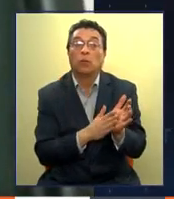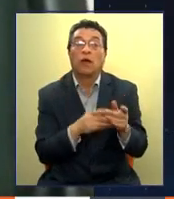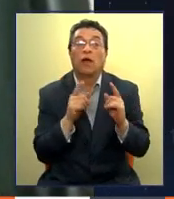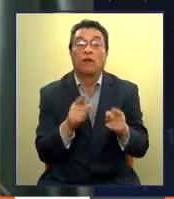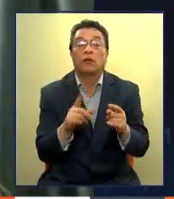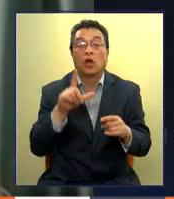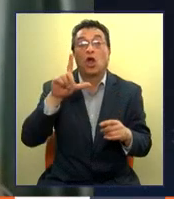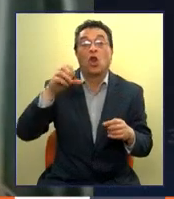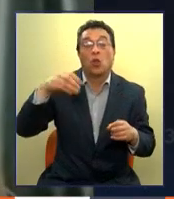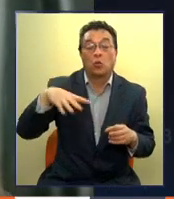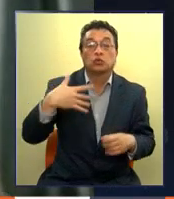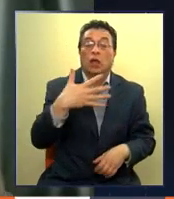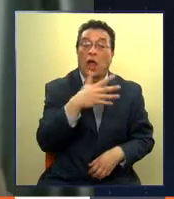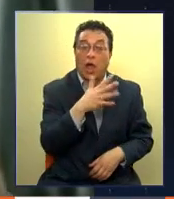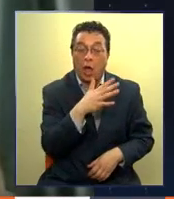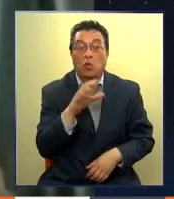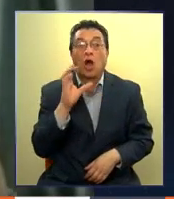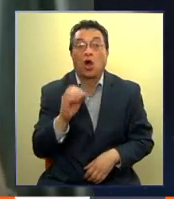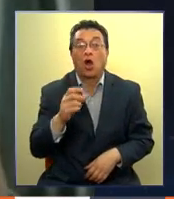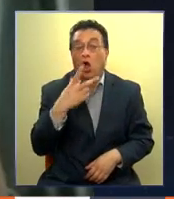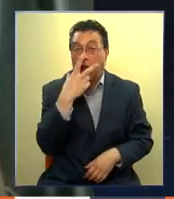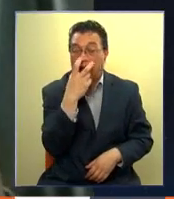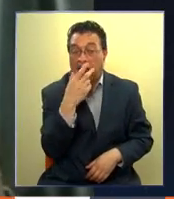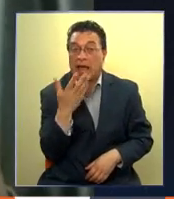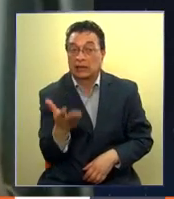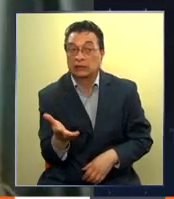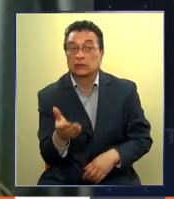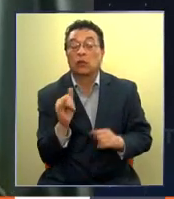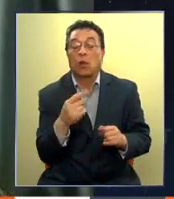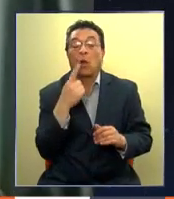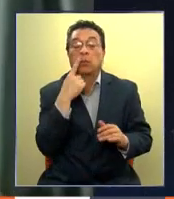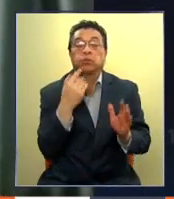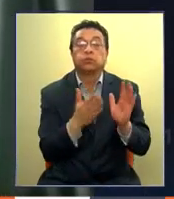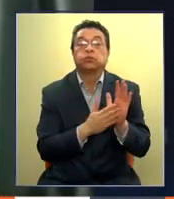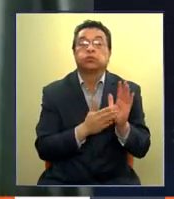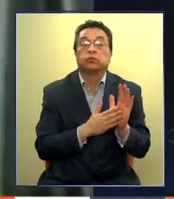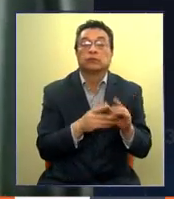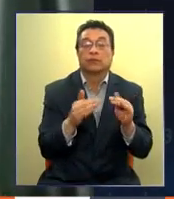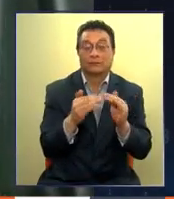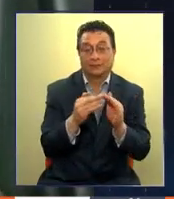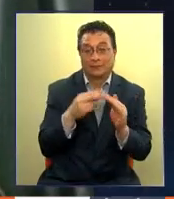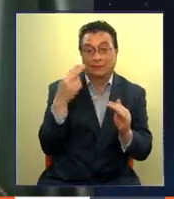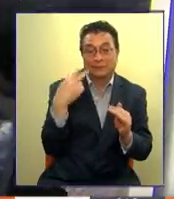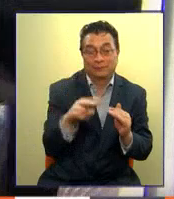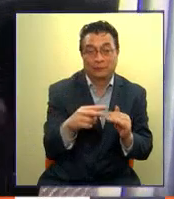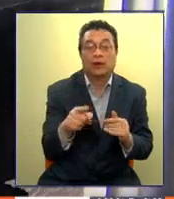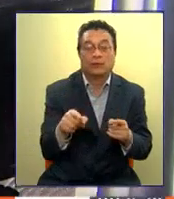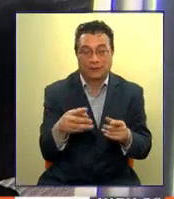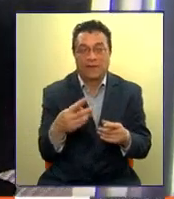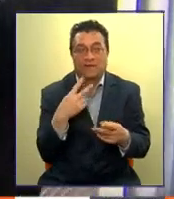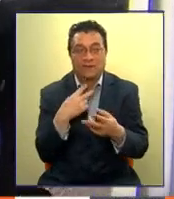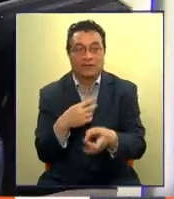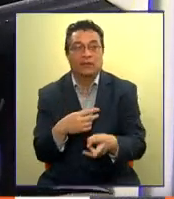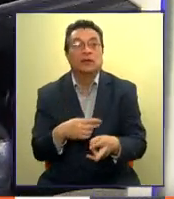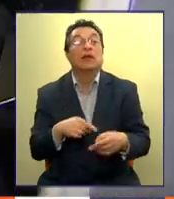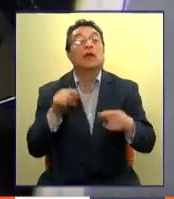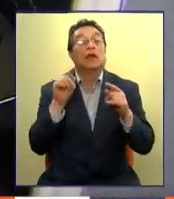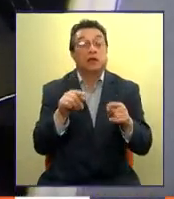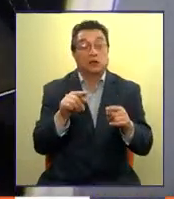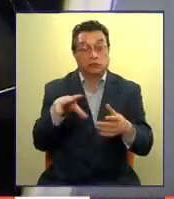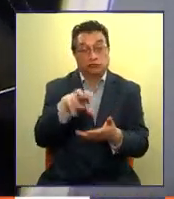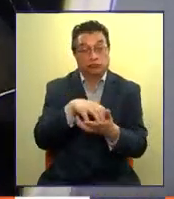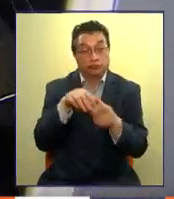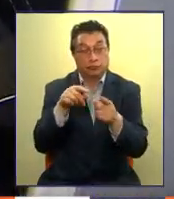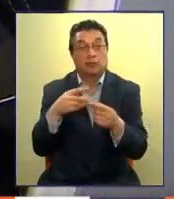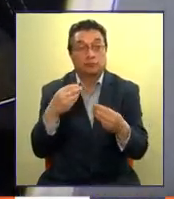luz, agua o gas, mediante el cual puedan acreditar su domicilio en estas comunas que ya están en transición. Y los niños están muy emocionados.